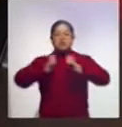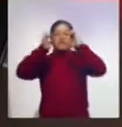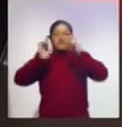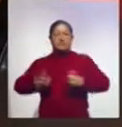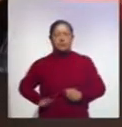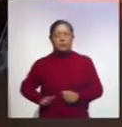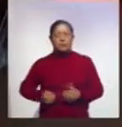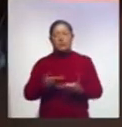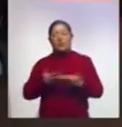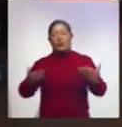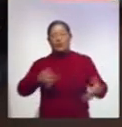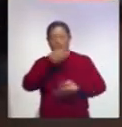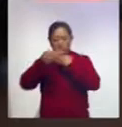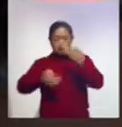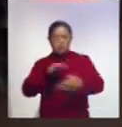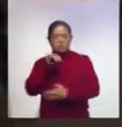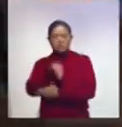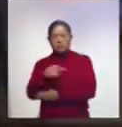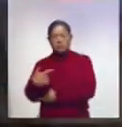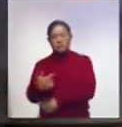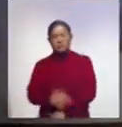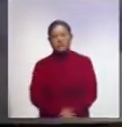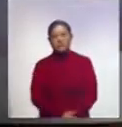Ahora Noticias, Marian Gómez.